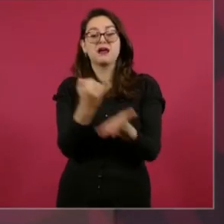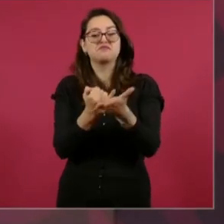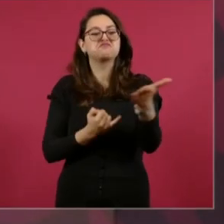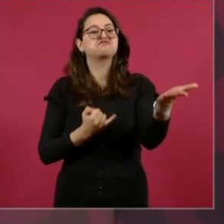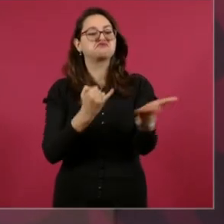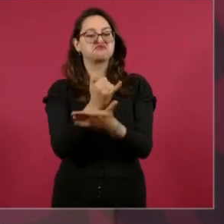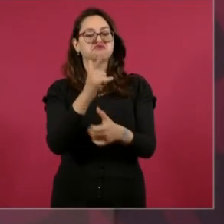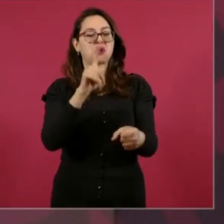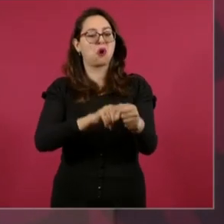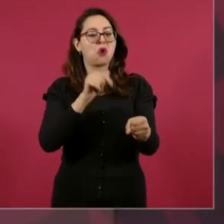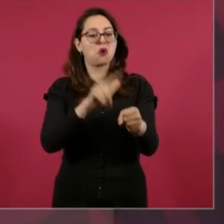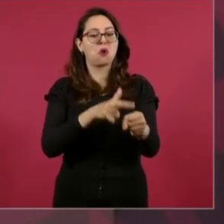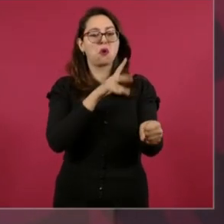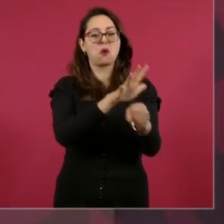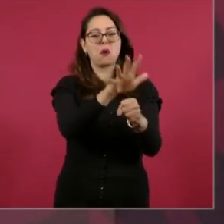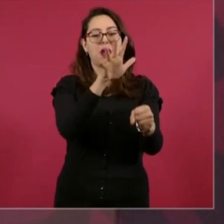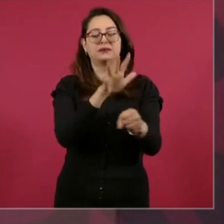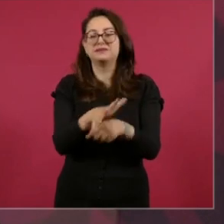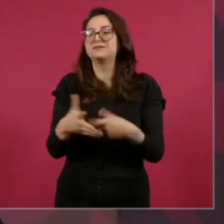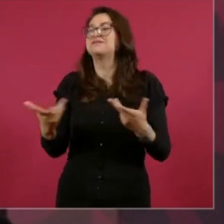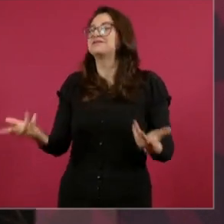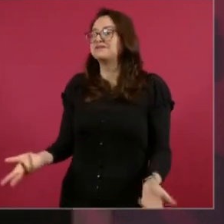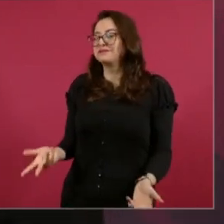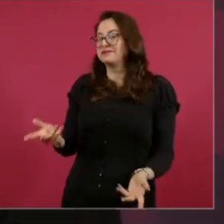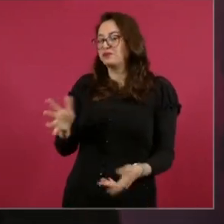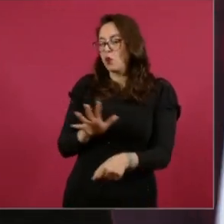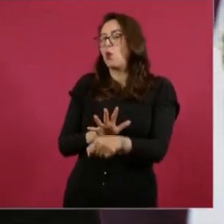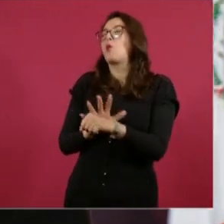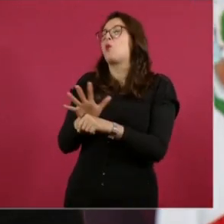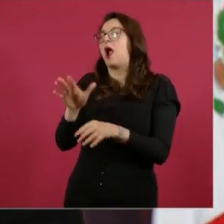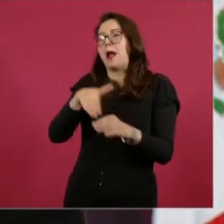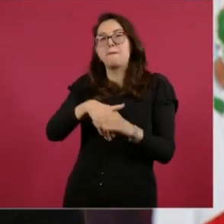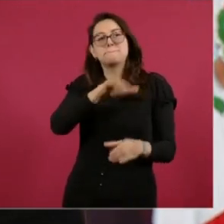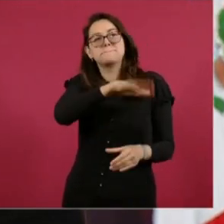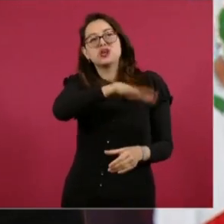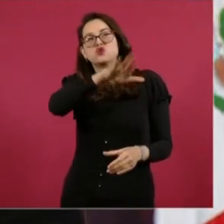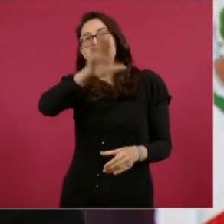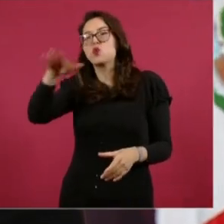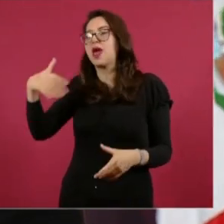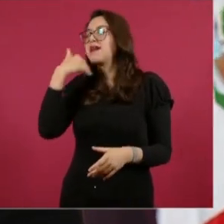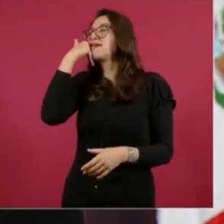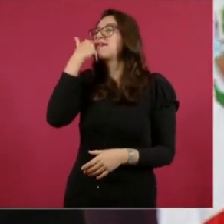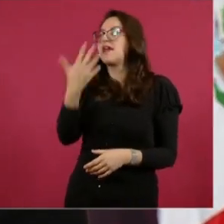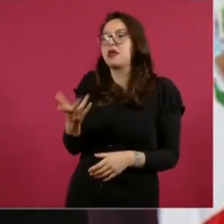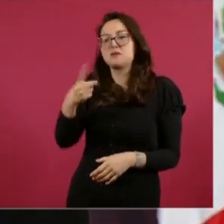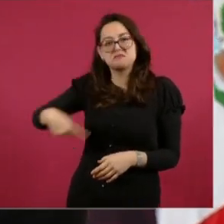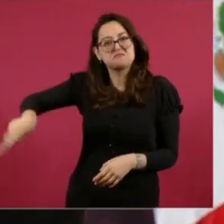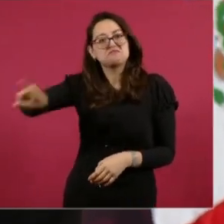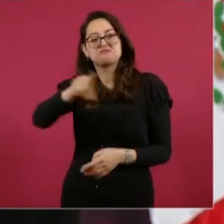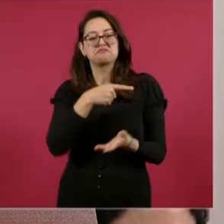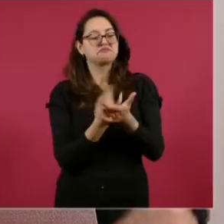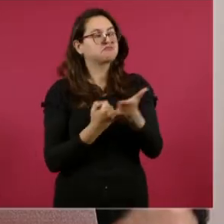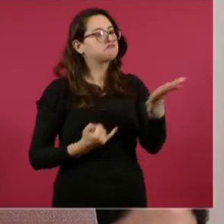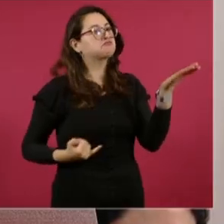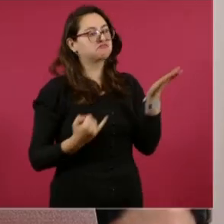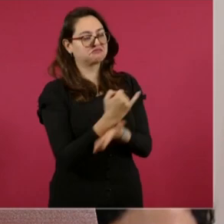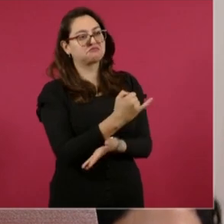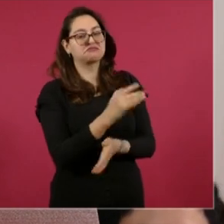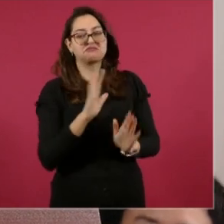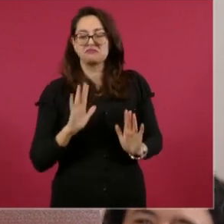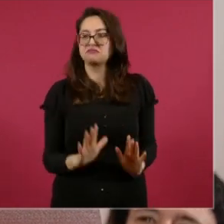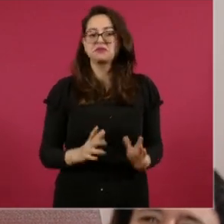Se hizo una especie de consulta y ellos decidieron de qué color